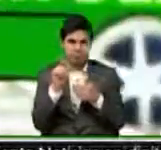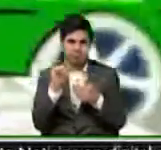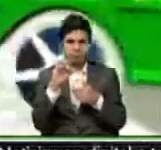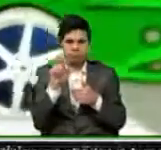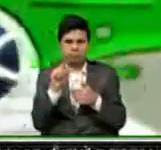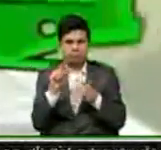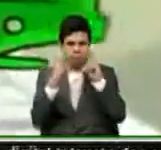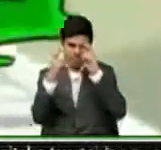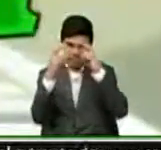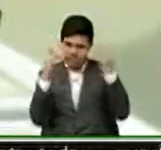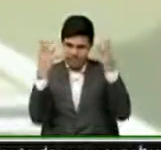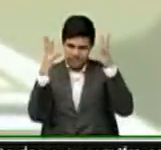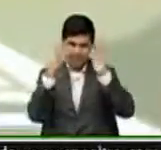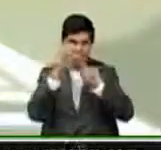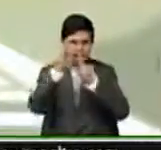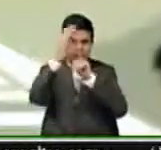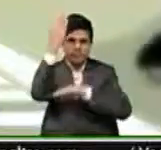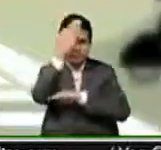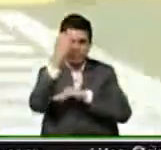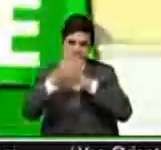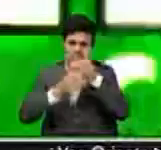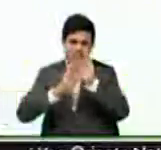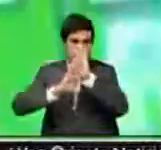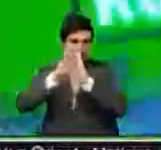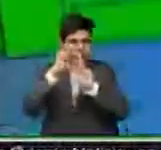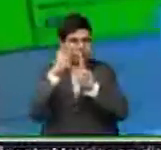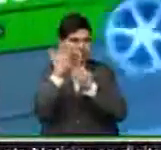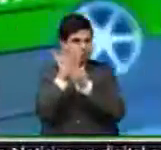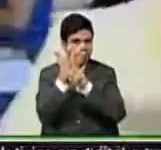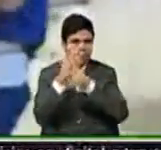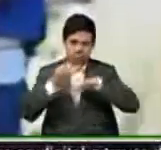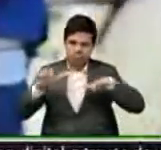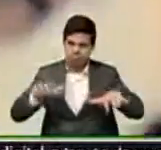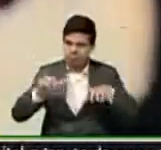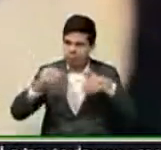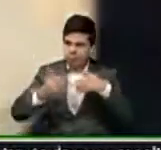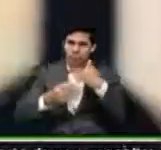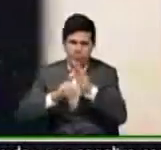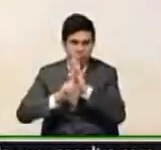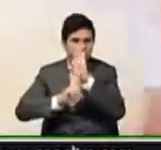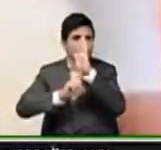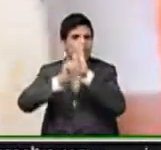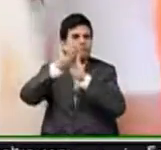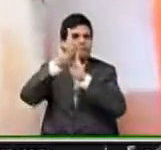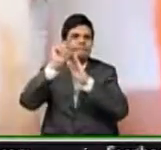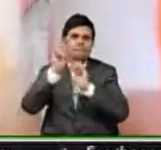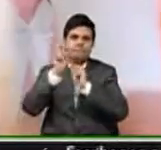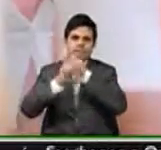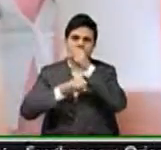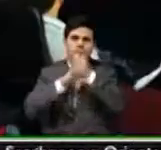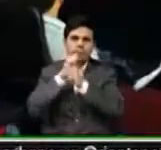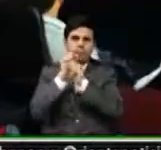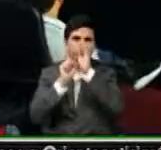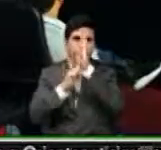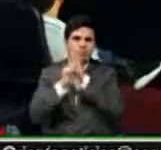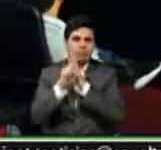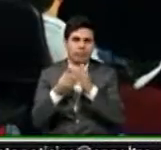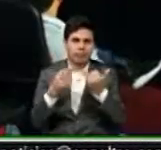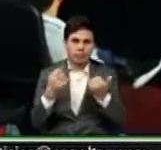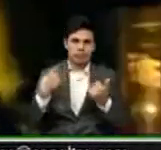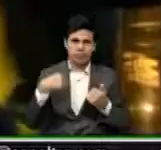digamos, del impacto que está generando, el crecimiento que se ha venido dando a lo largo de estos 7 años. Esta es